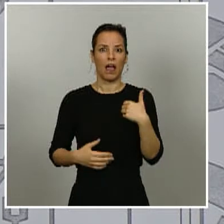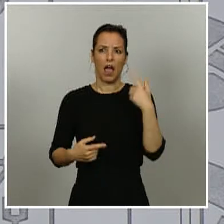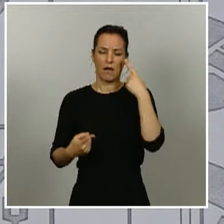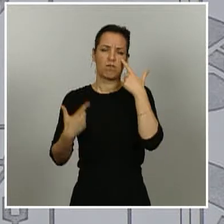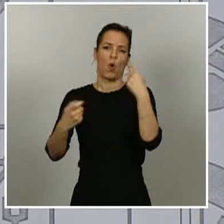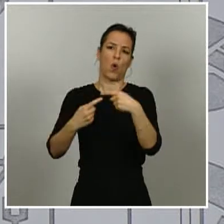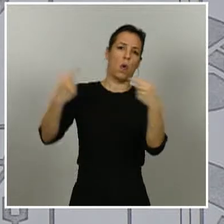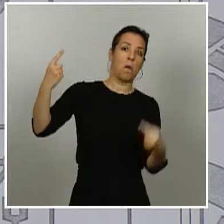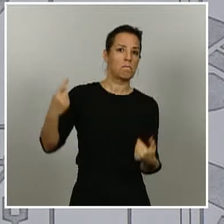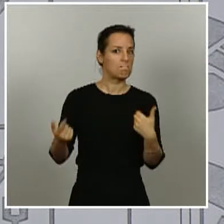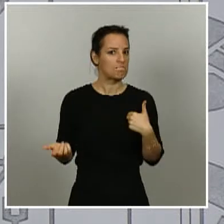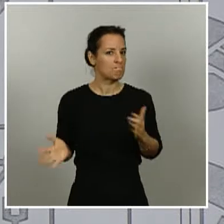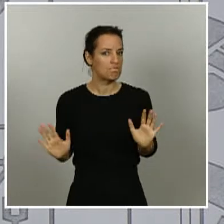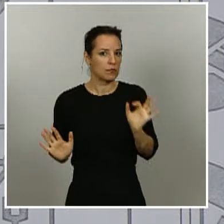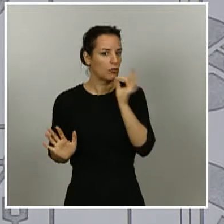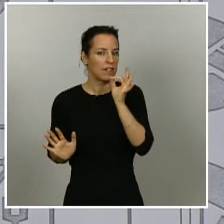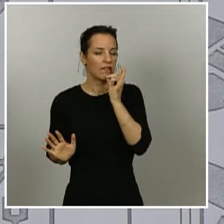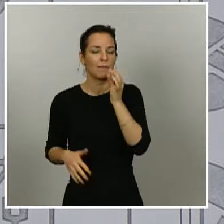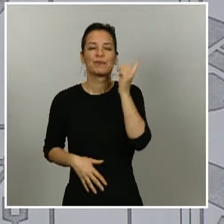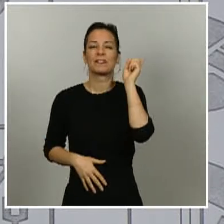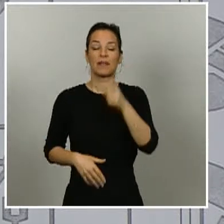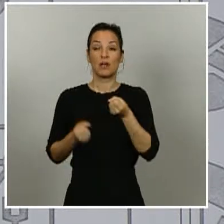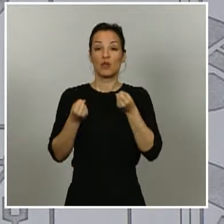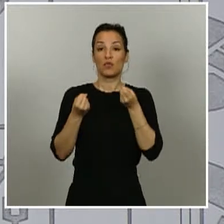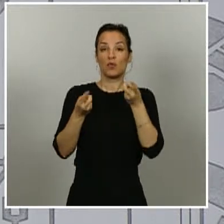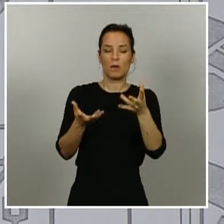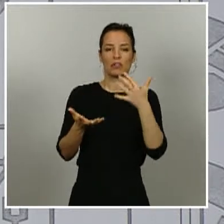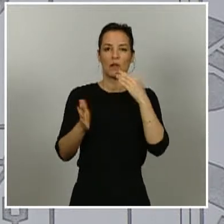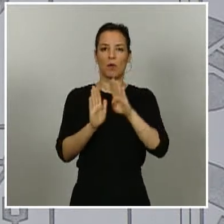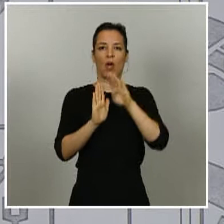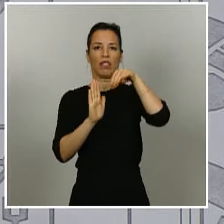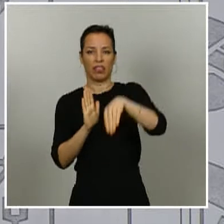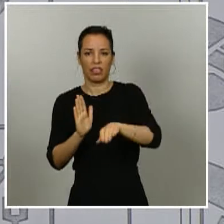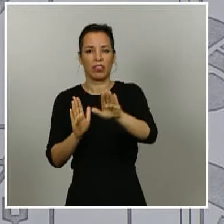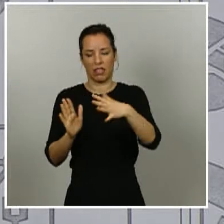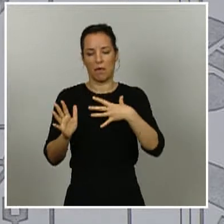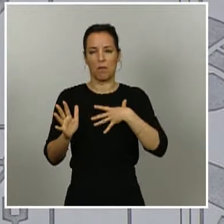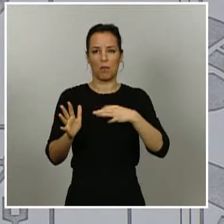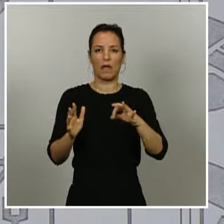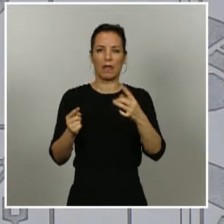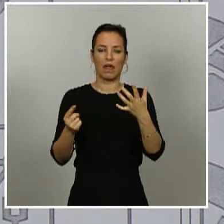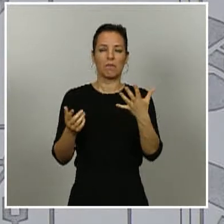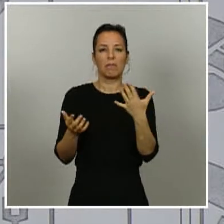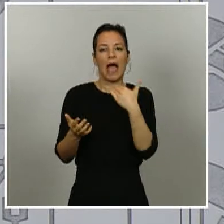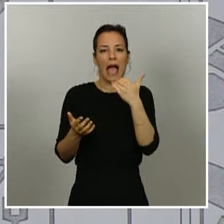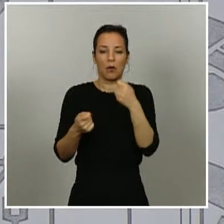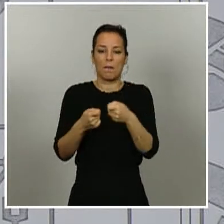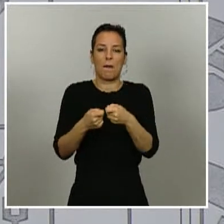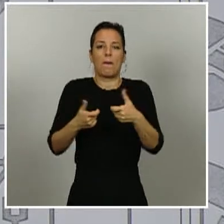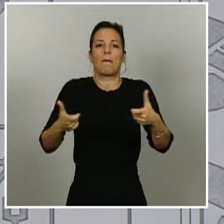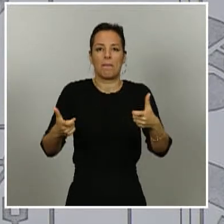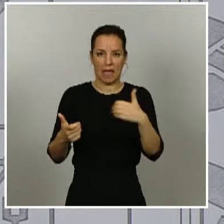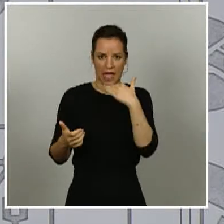números, en todas las cifras y en todos los descensos. Sí que puede haber un pequeño aumento que tendrá que valorarse con